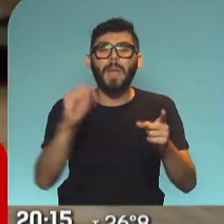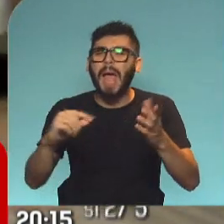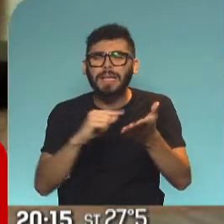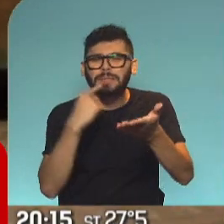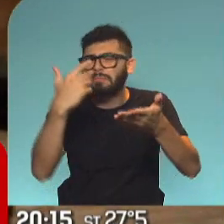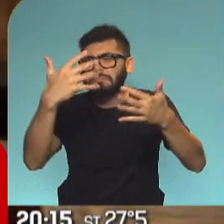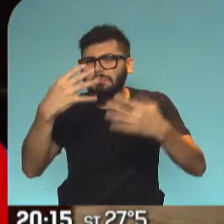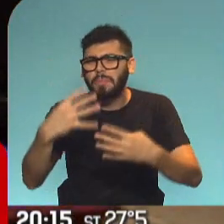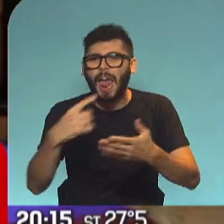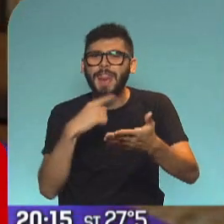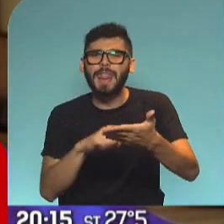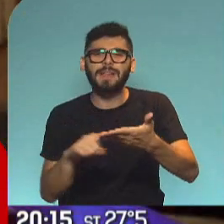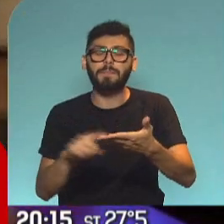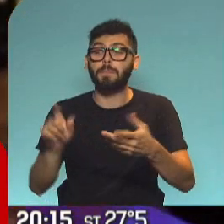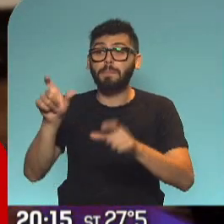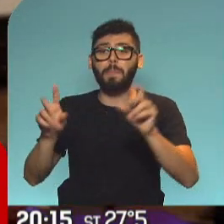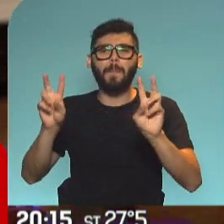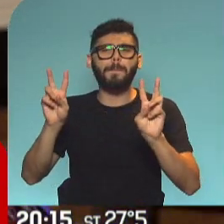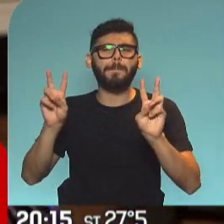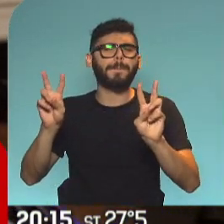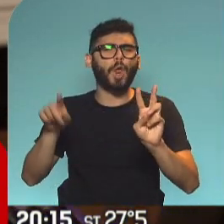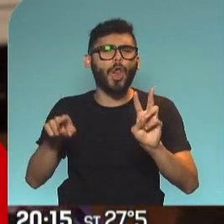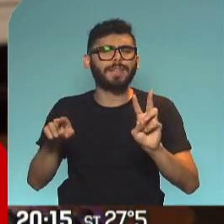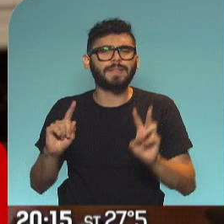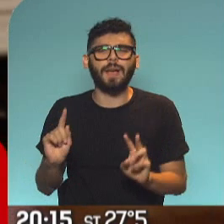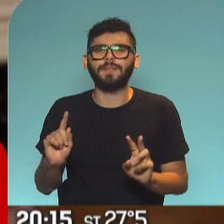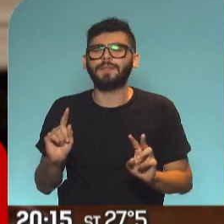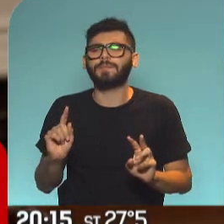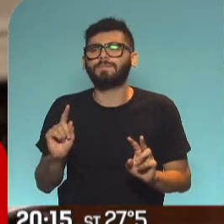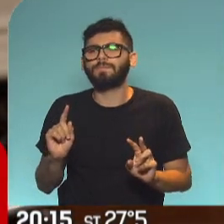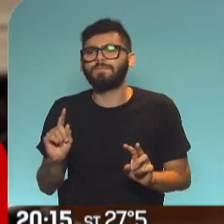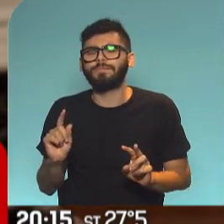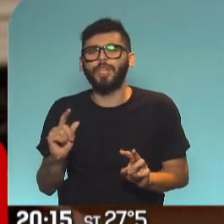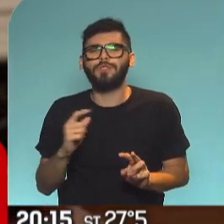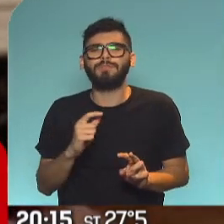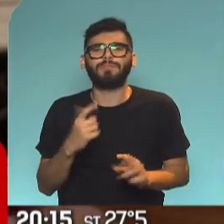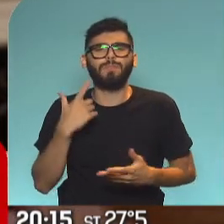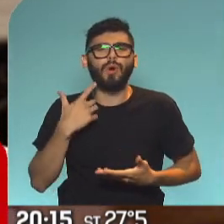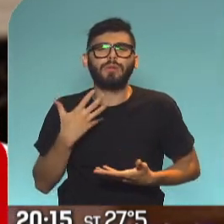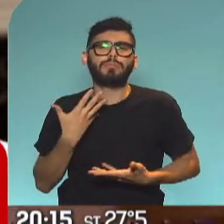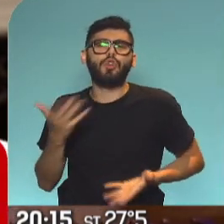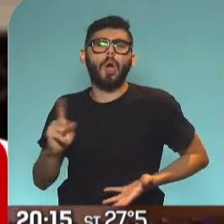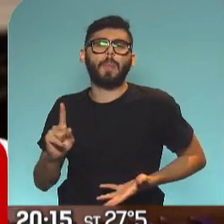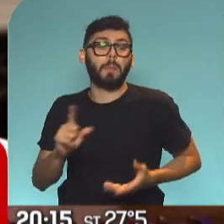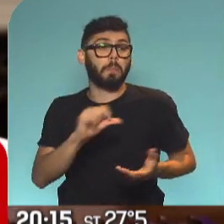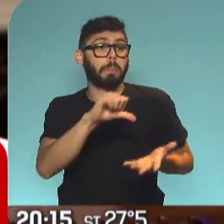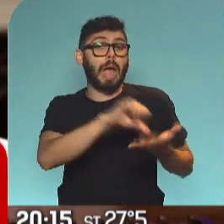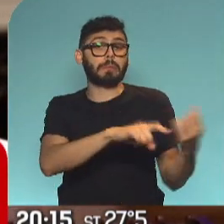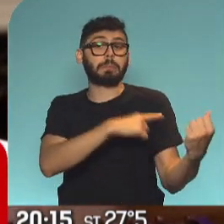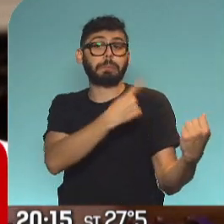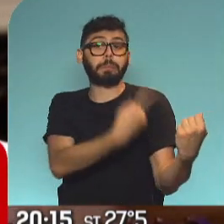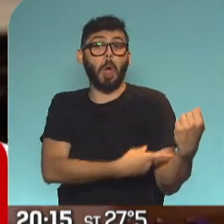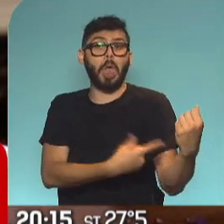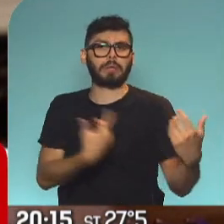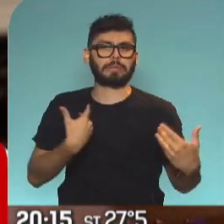que no quieren mostrar que ante los países poderosos o ante los poderosos, entonces tuvo que anexar Cuba